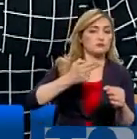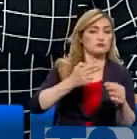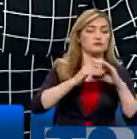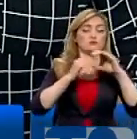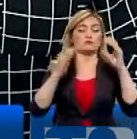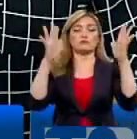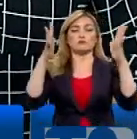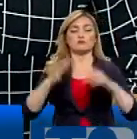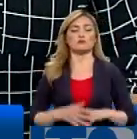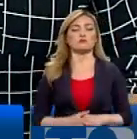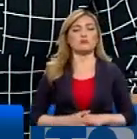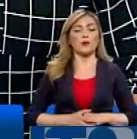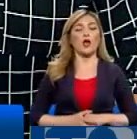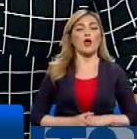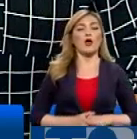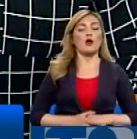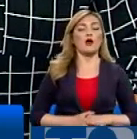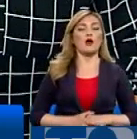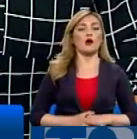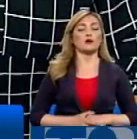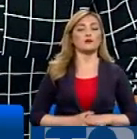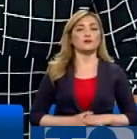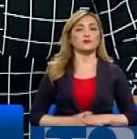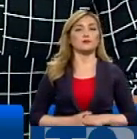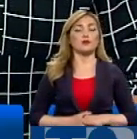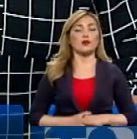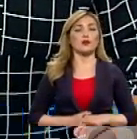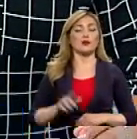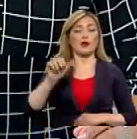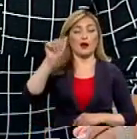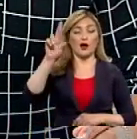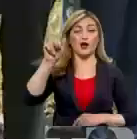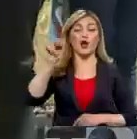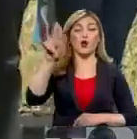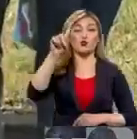CNE. Arauz sostiene que habrá sorpresas en los próximos días.